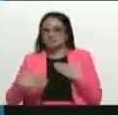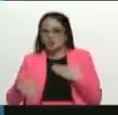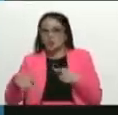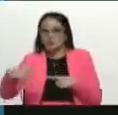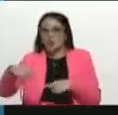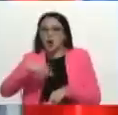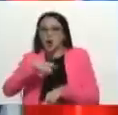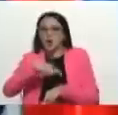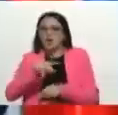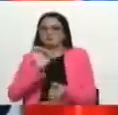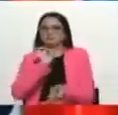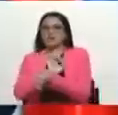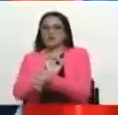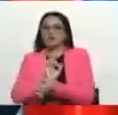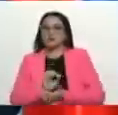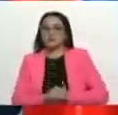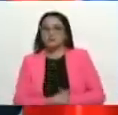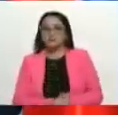próximas horas.